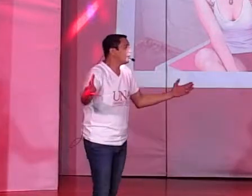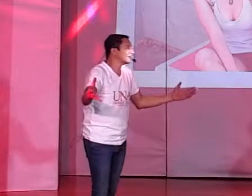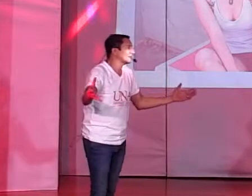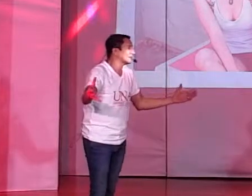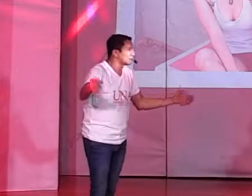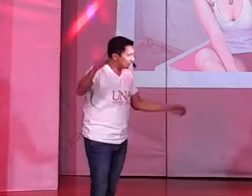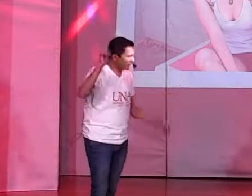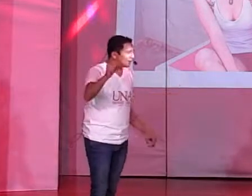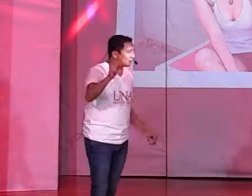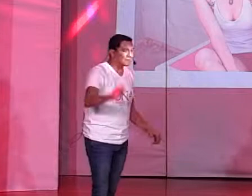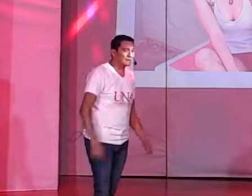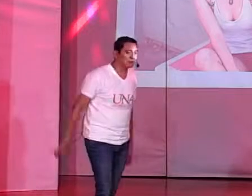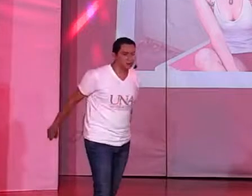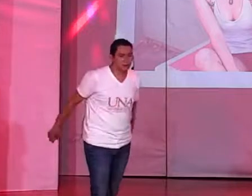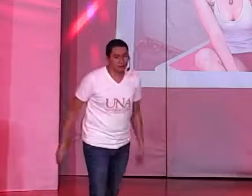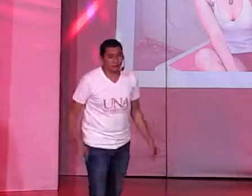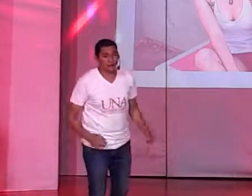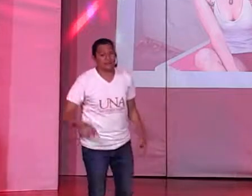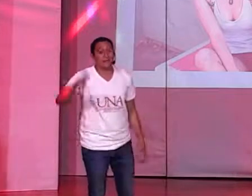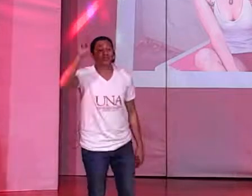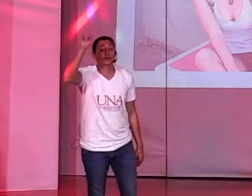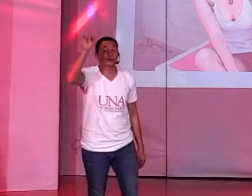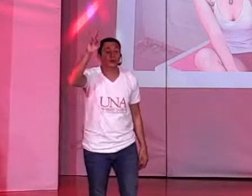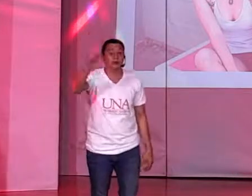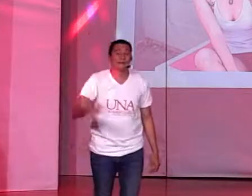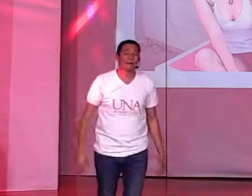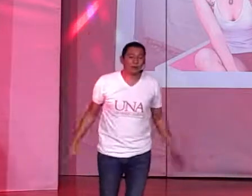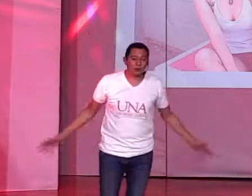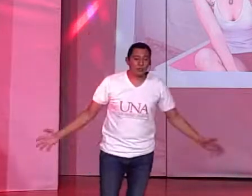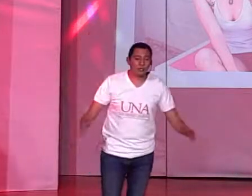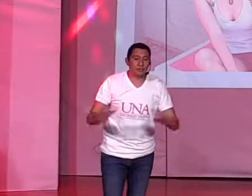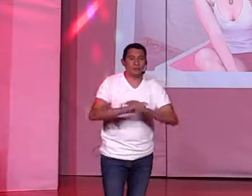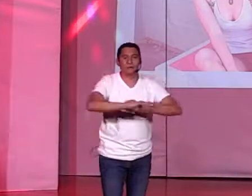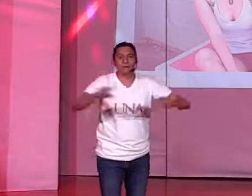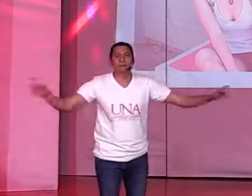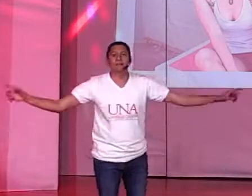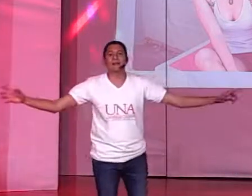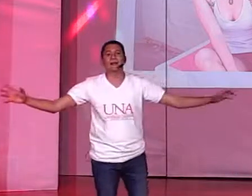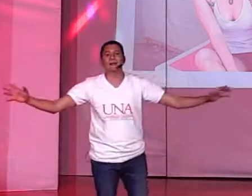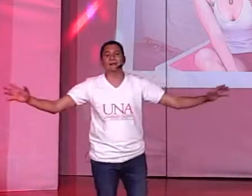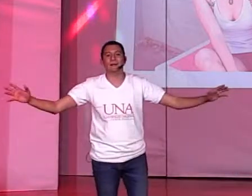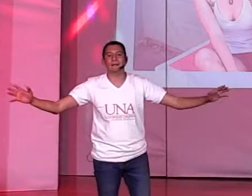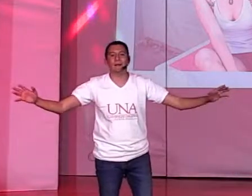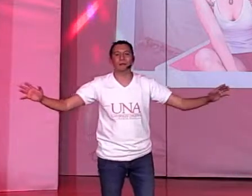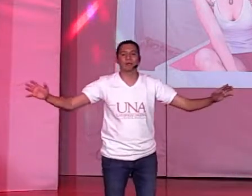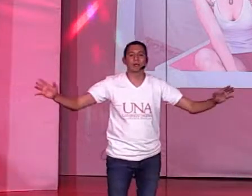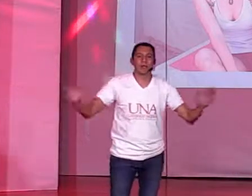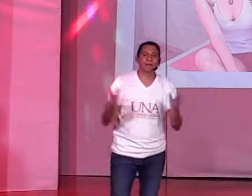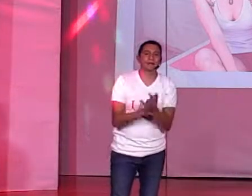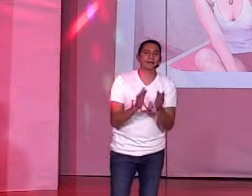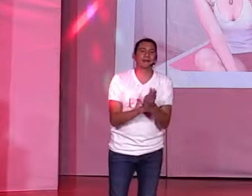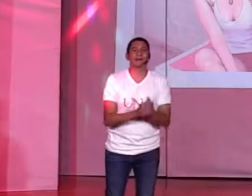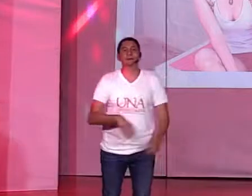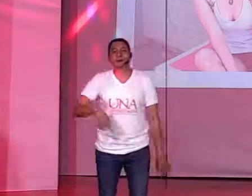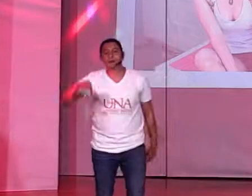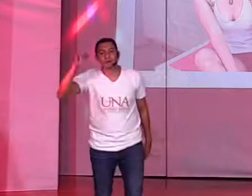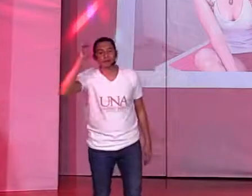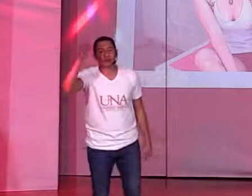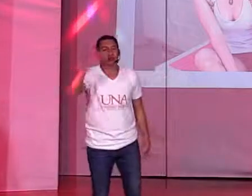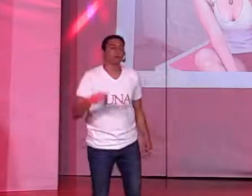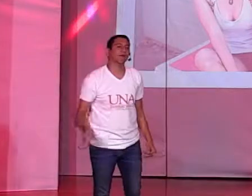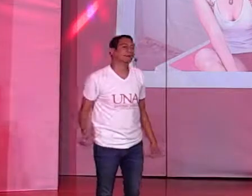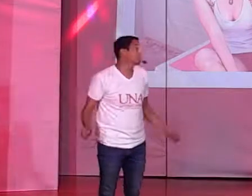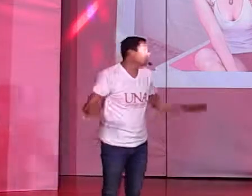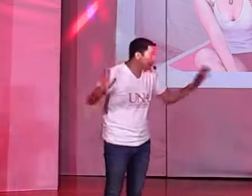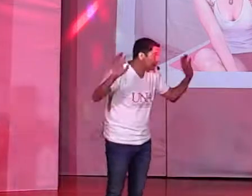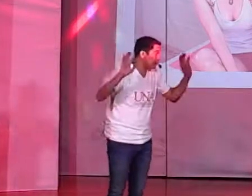algo diferente, ¿verdad? Porque aquí sí, en la UNA sí, hacemos sí. las cosas diferentes. Y lo sí. segundo es que no vinimos a ridiculizar a nadie. ¿Estamos? Nadie. Así que esperamos que